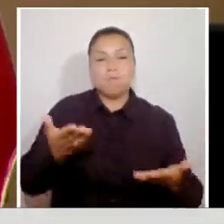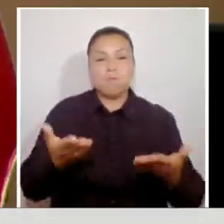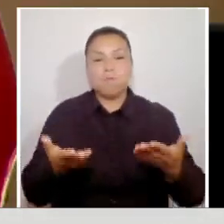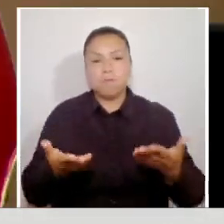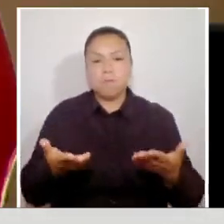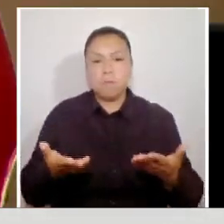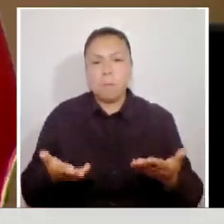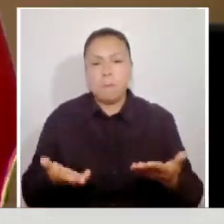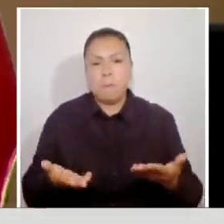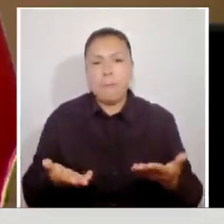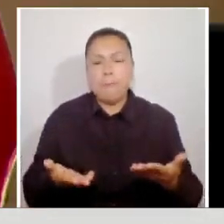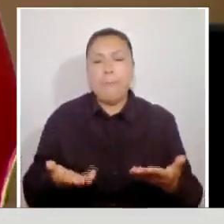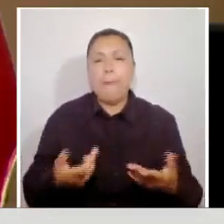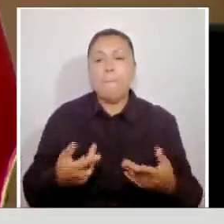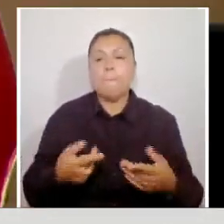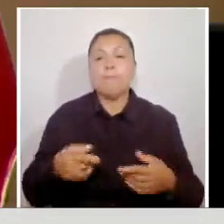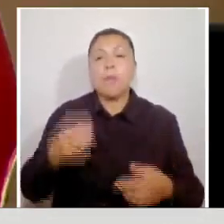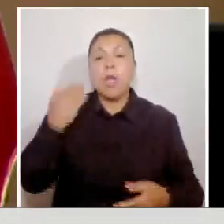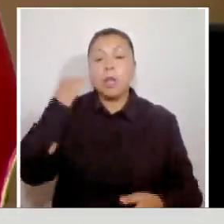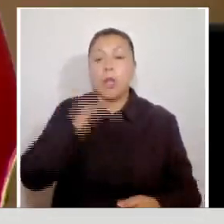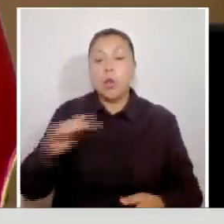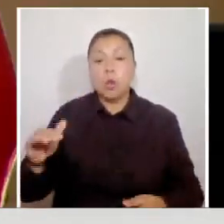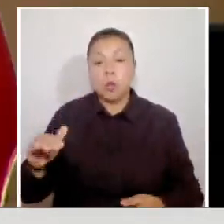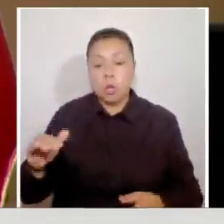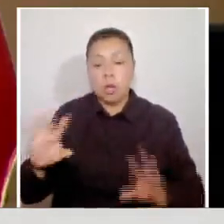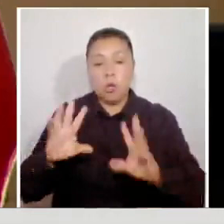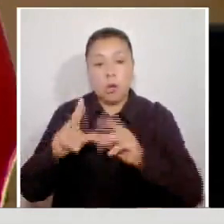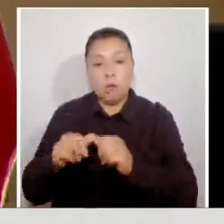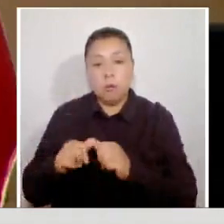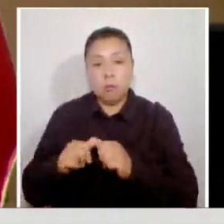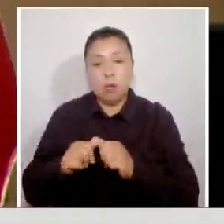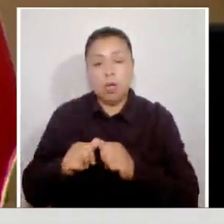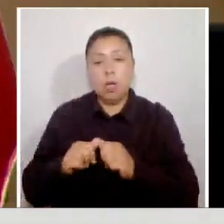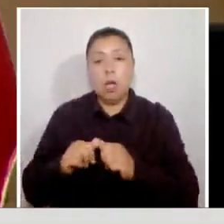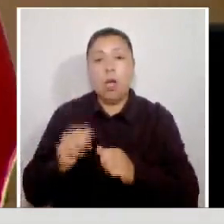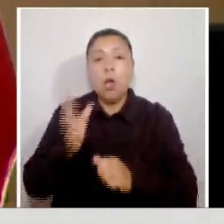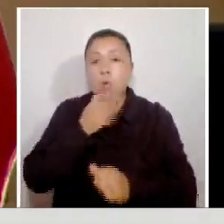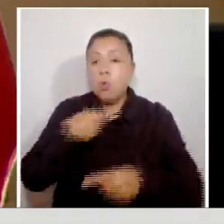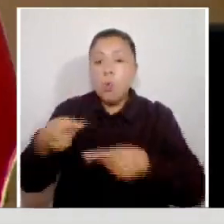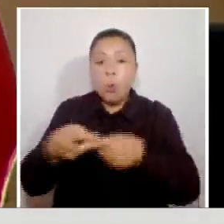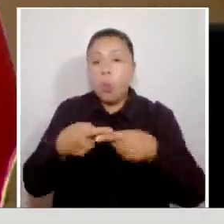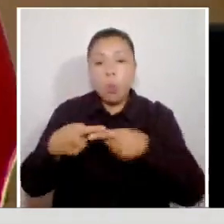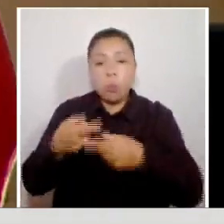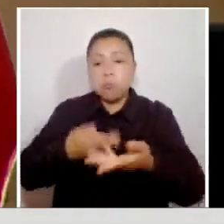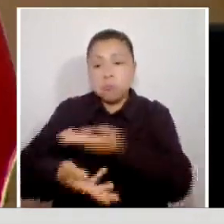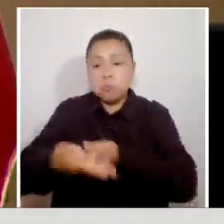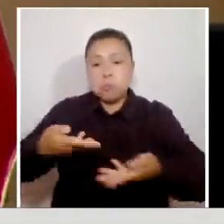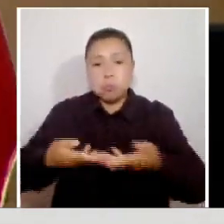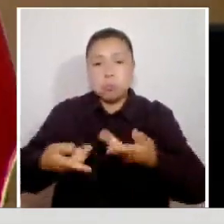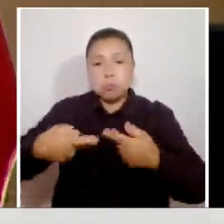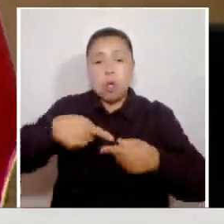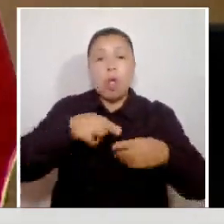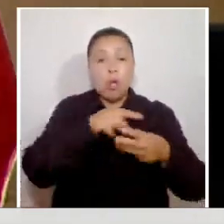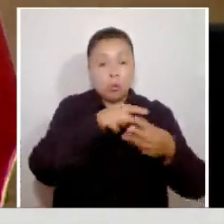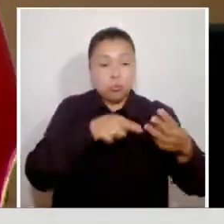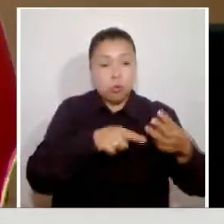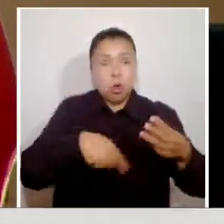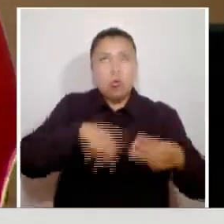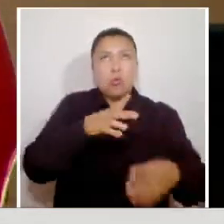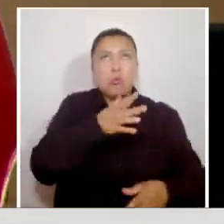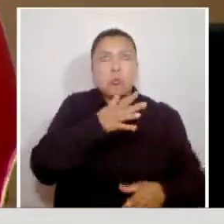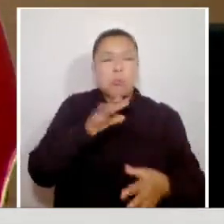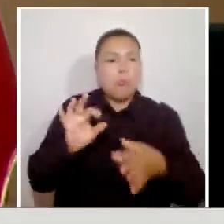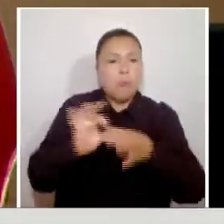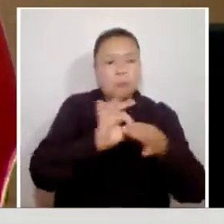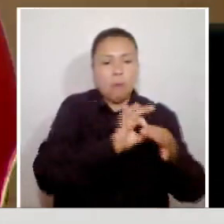pérdida de capacidades socializadoras que ha tenido la familia y no veo ninguna razón por la cual nosotros debemos debilitar este instrumento